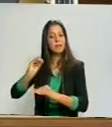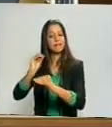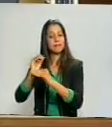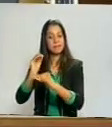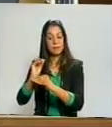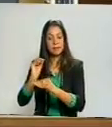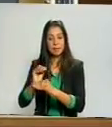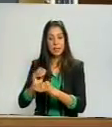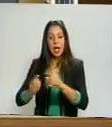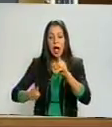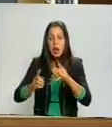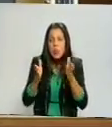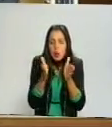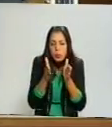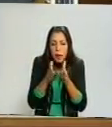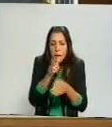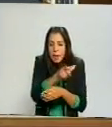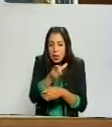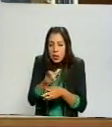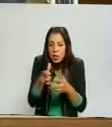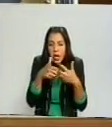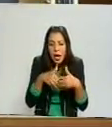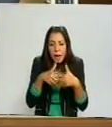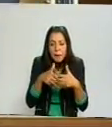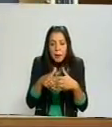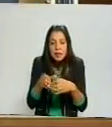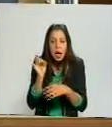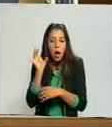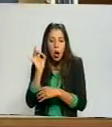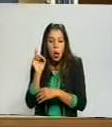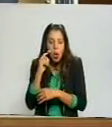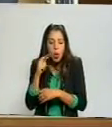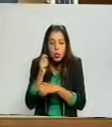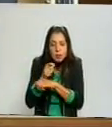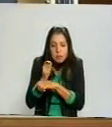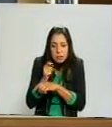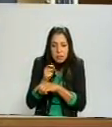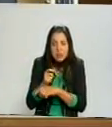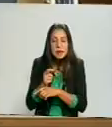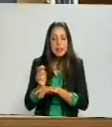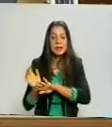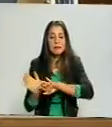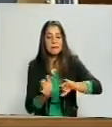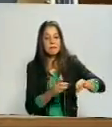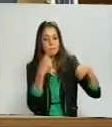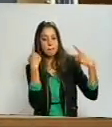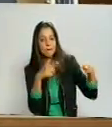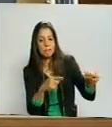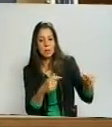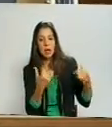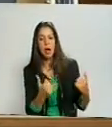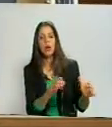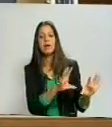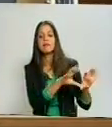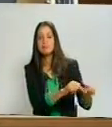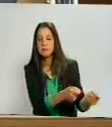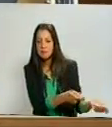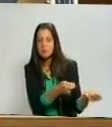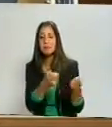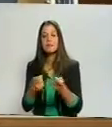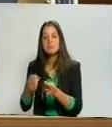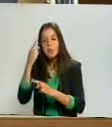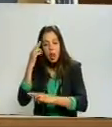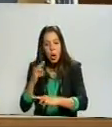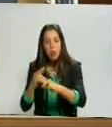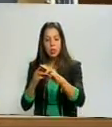estado apartados, han estado hacia un lado en todo este desarrollo económico. De manera que debemos sentirnos